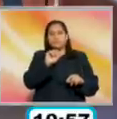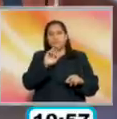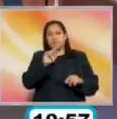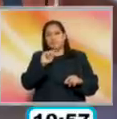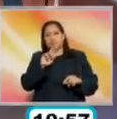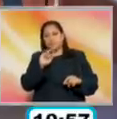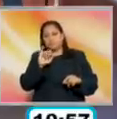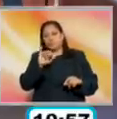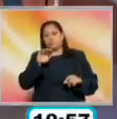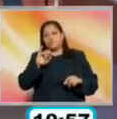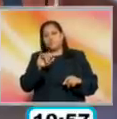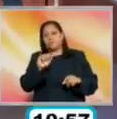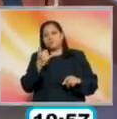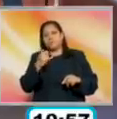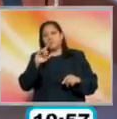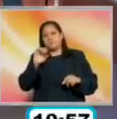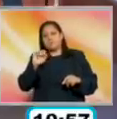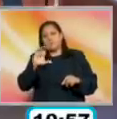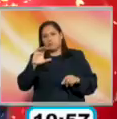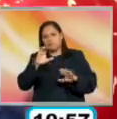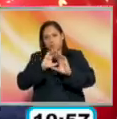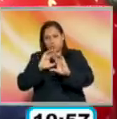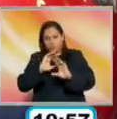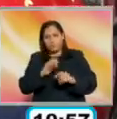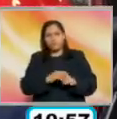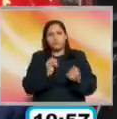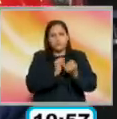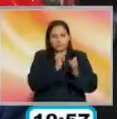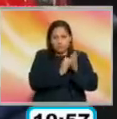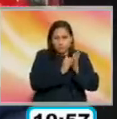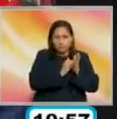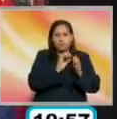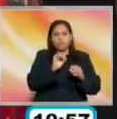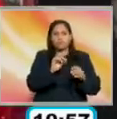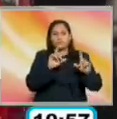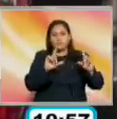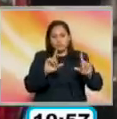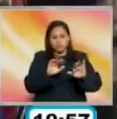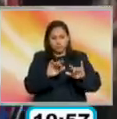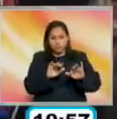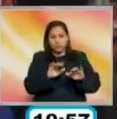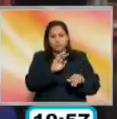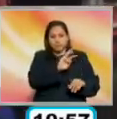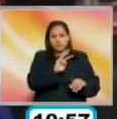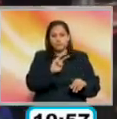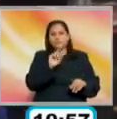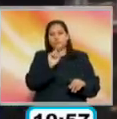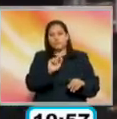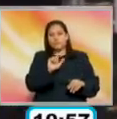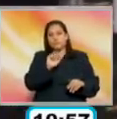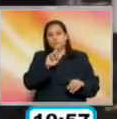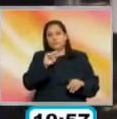Jaimes y los cantantes, en YouTube también como Arturo Jaimes y los cantantes o en nuestro portal directamente